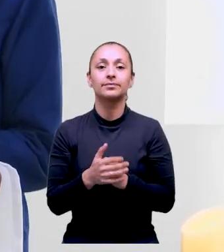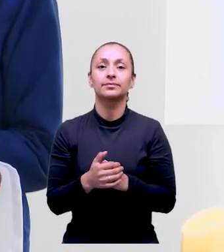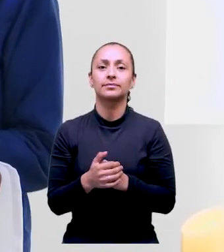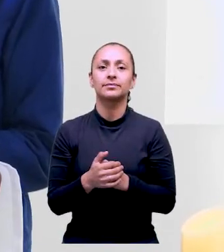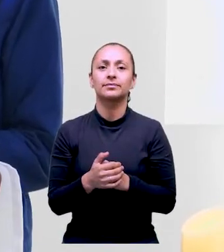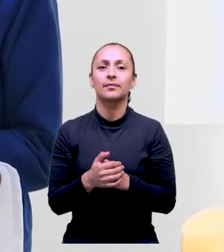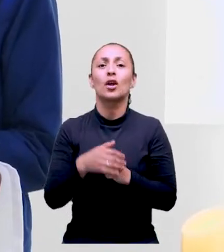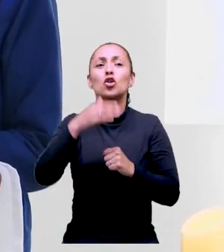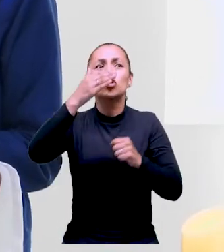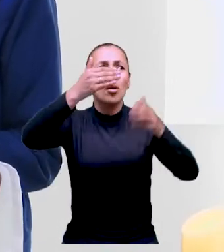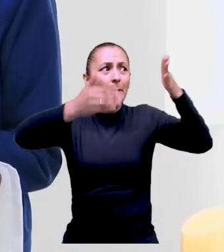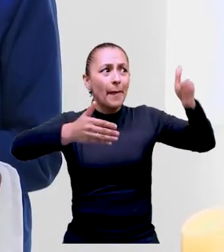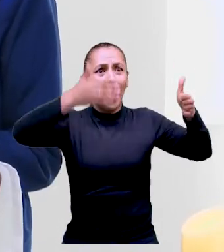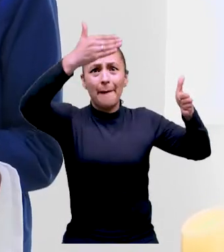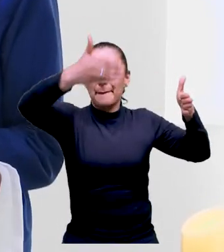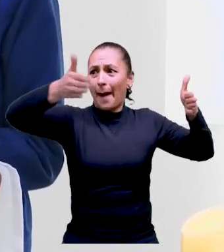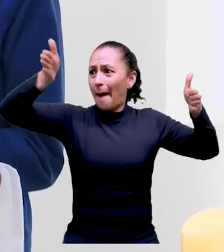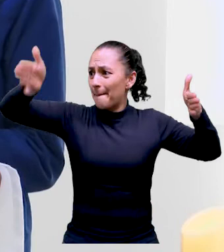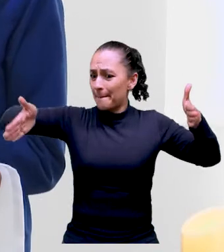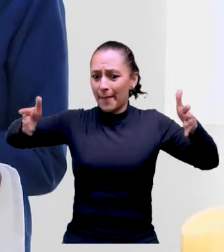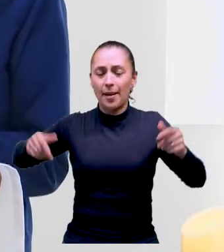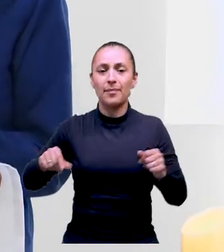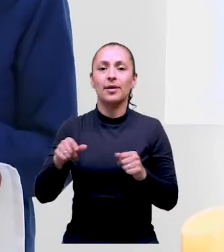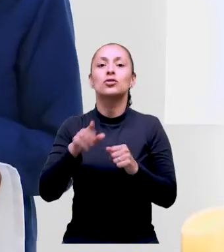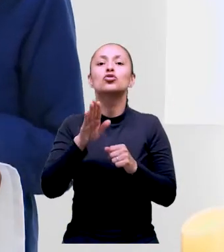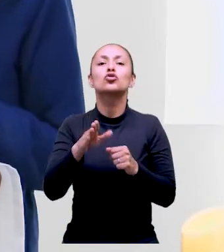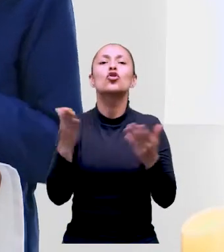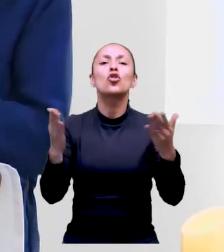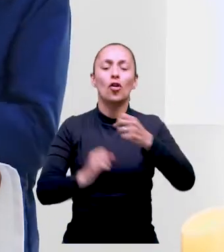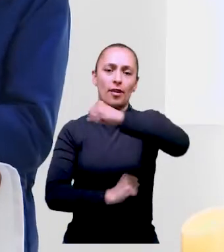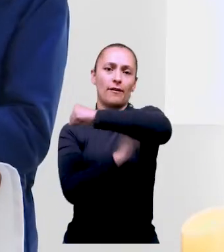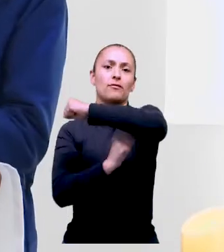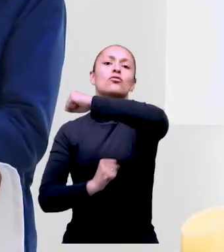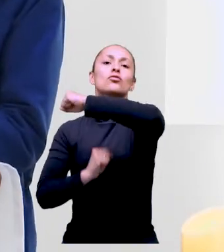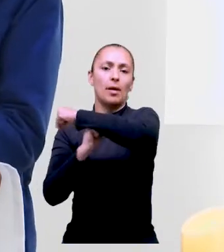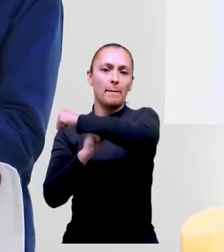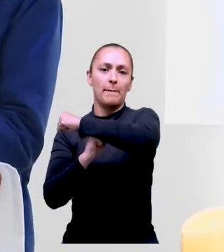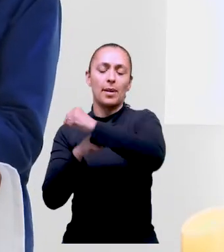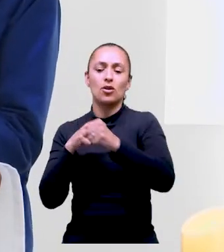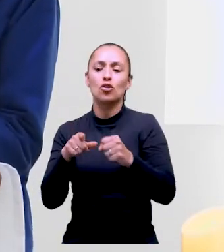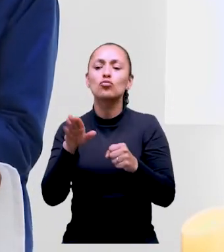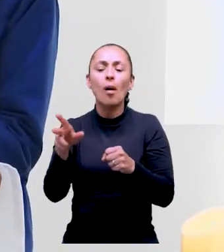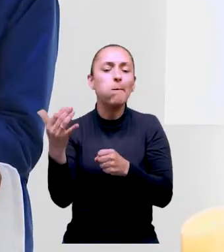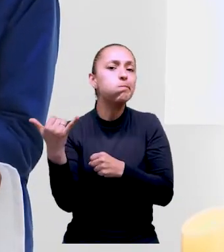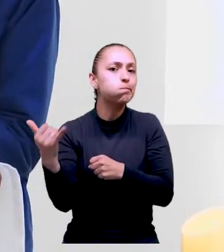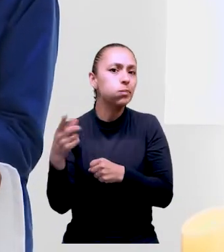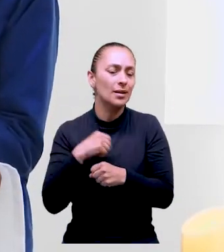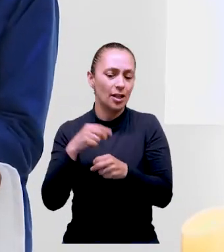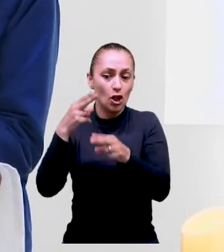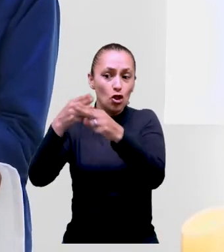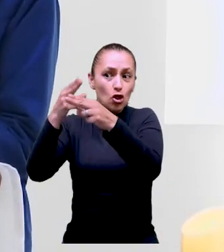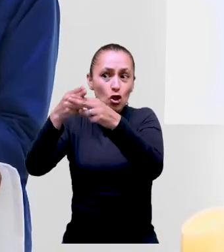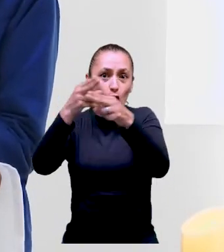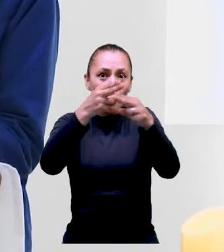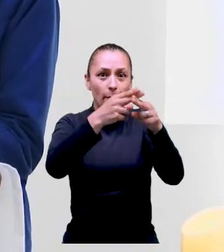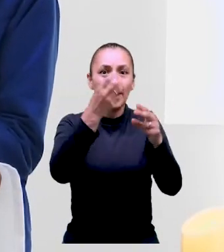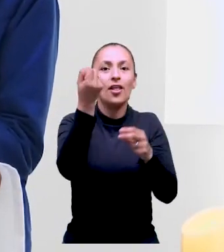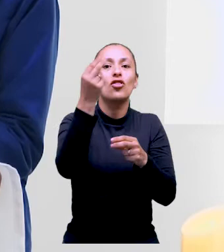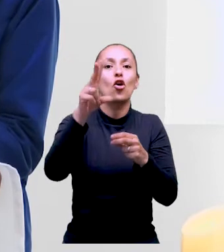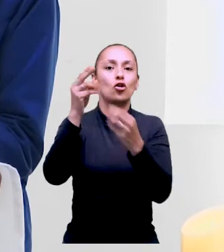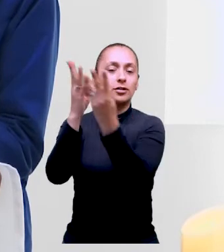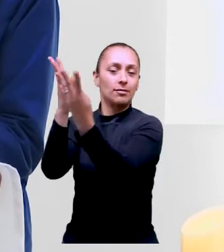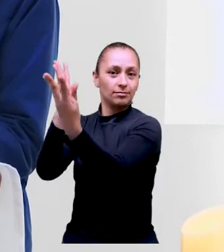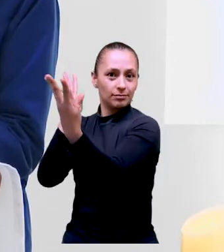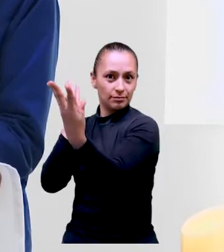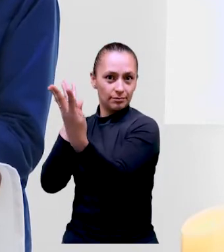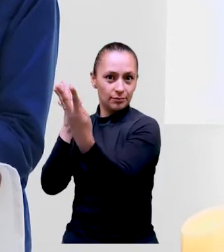tres al occidente la muralla estaba sentada sobre doce fundamentos los cuadros llevaban los